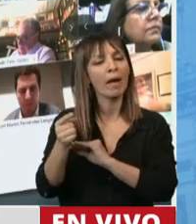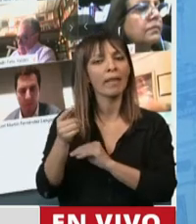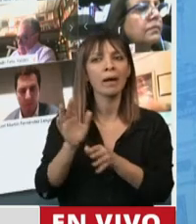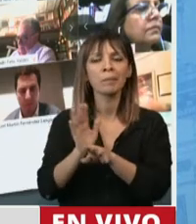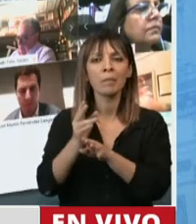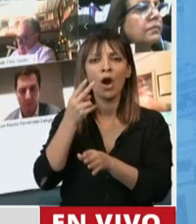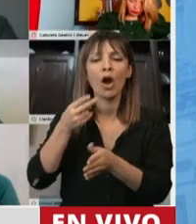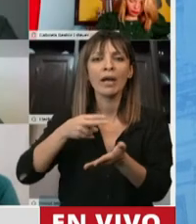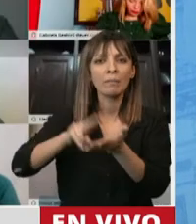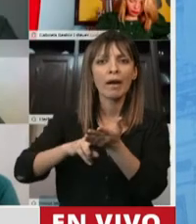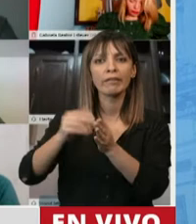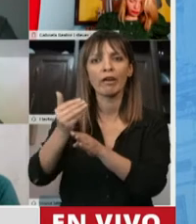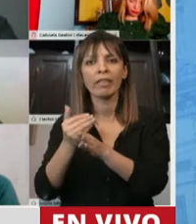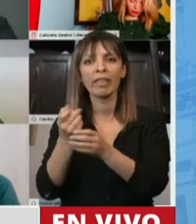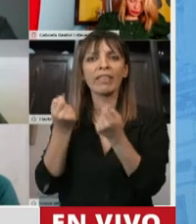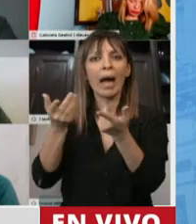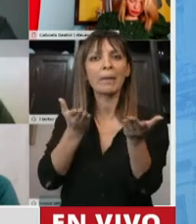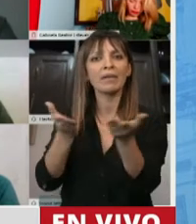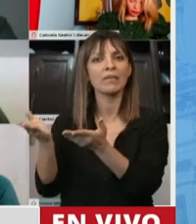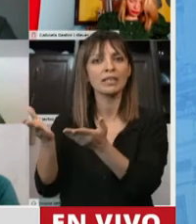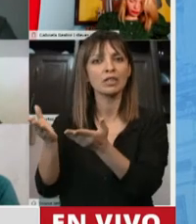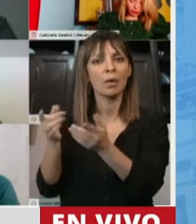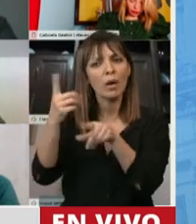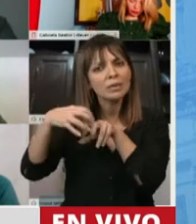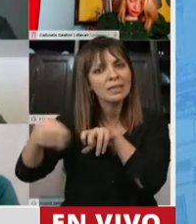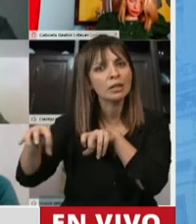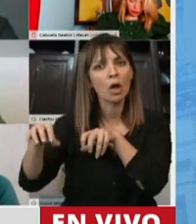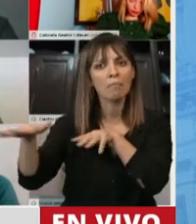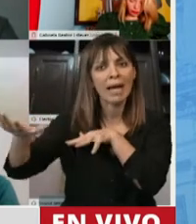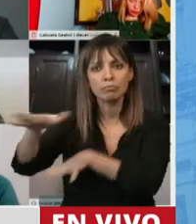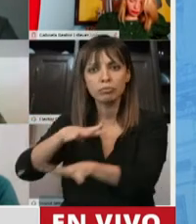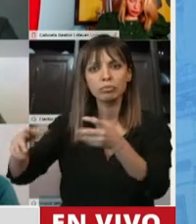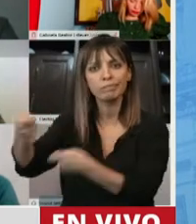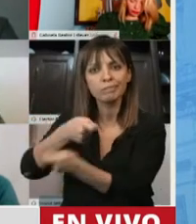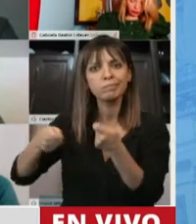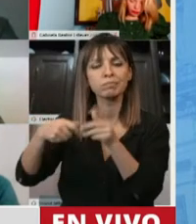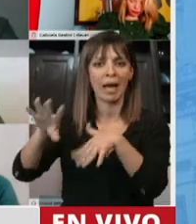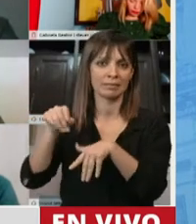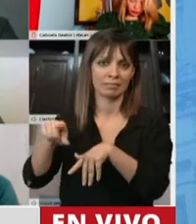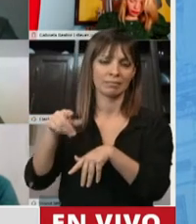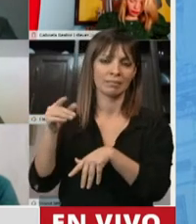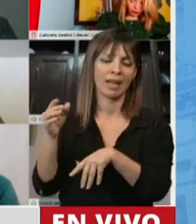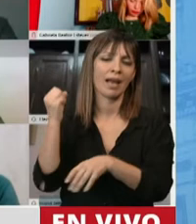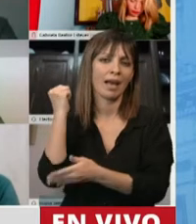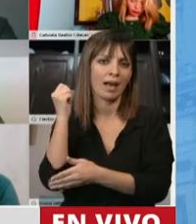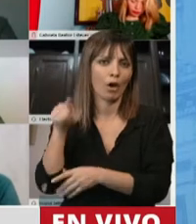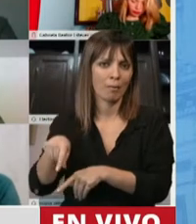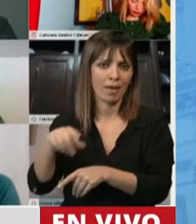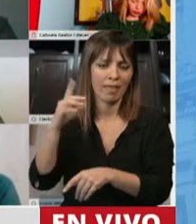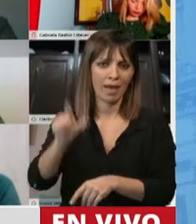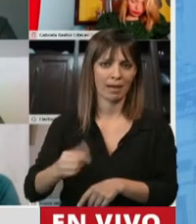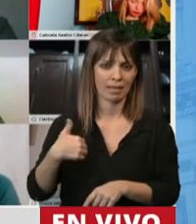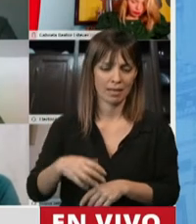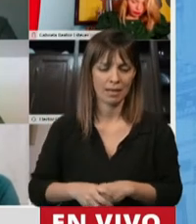promocional que contempla beneficios para uno de los sectores más dinámicos de la industria nacional, que ha tenido un